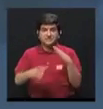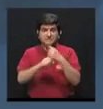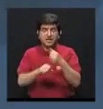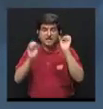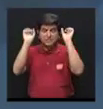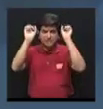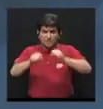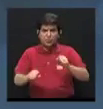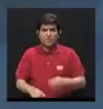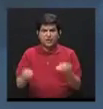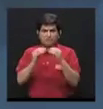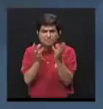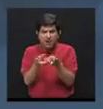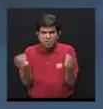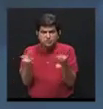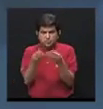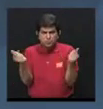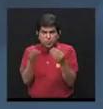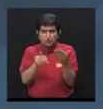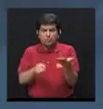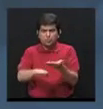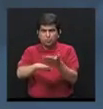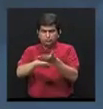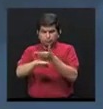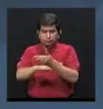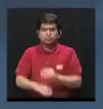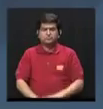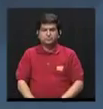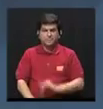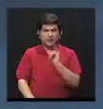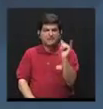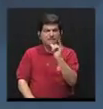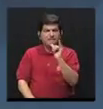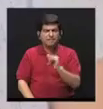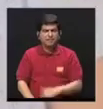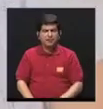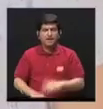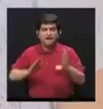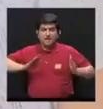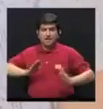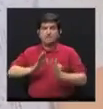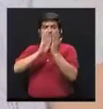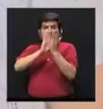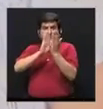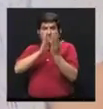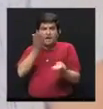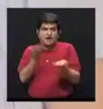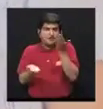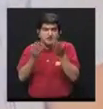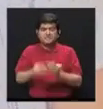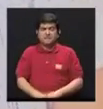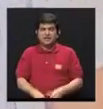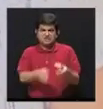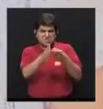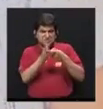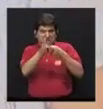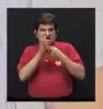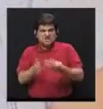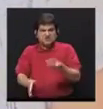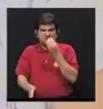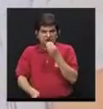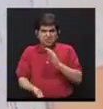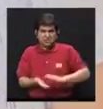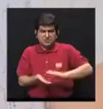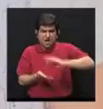mayor productividad, que es para afrontar, digamos, la mayor demanda de alimentos por el aumento de la